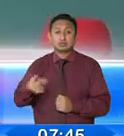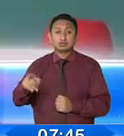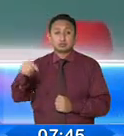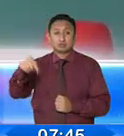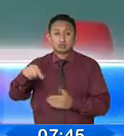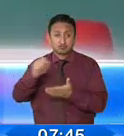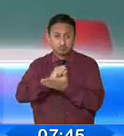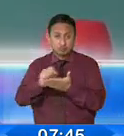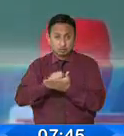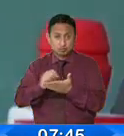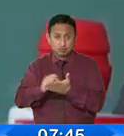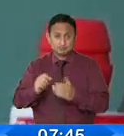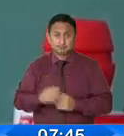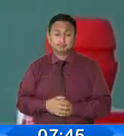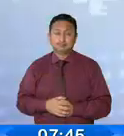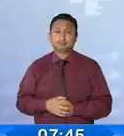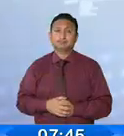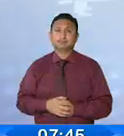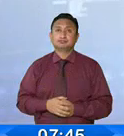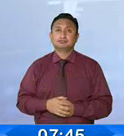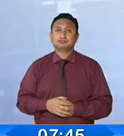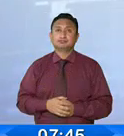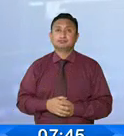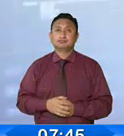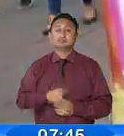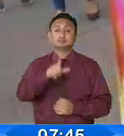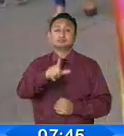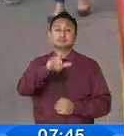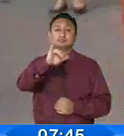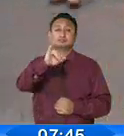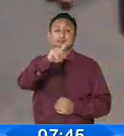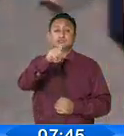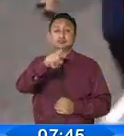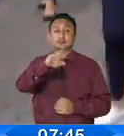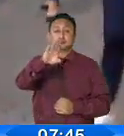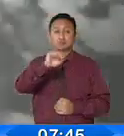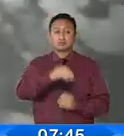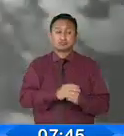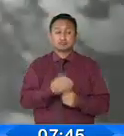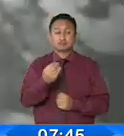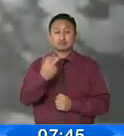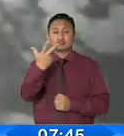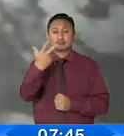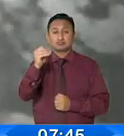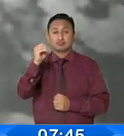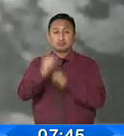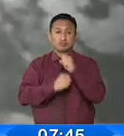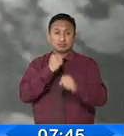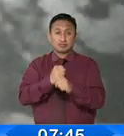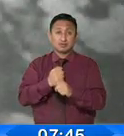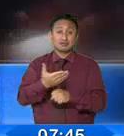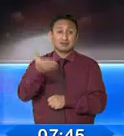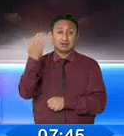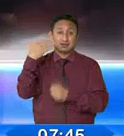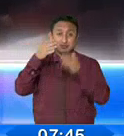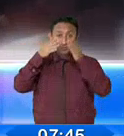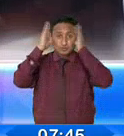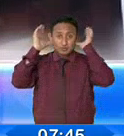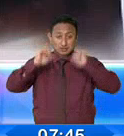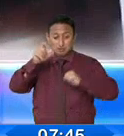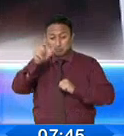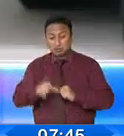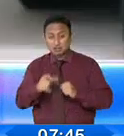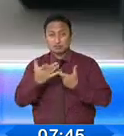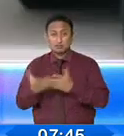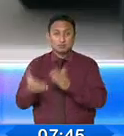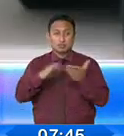también fue vinculado a la instrucción fiscal. Lisbeth Vaquerizo, joven de 30 años, en diciembre pasado fue reportada como persona fallecida